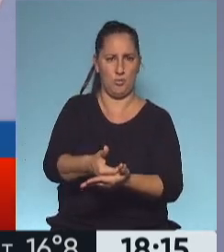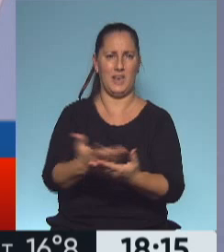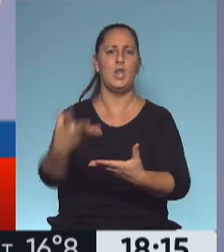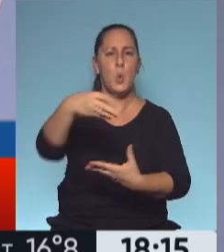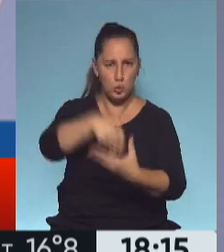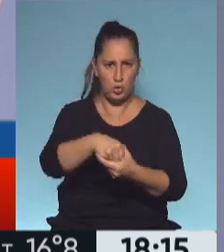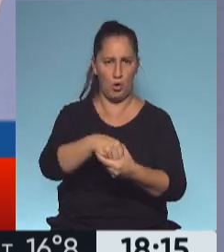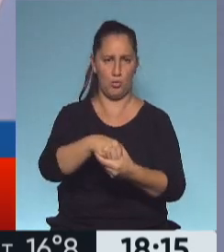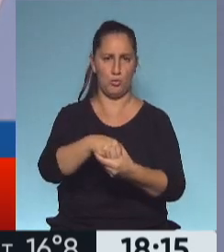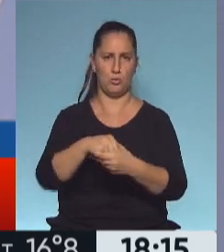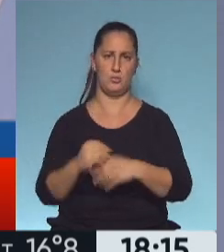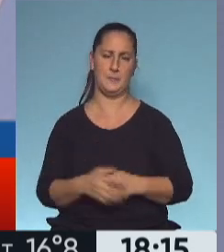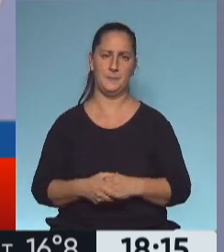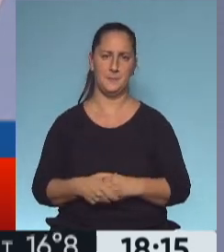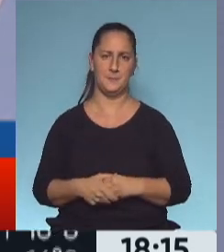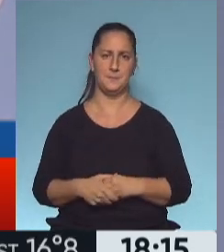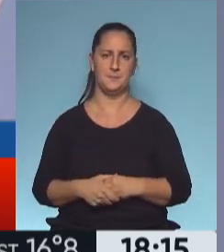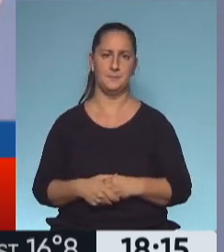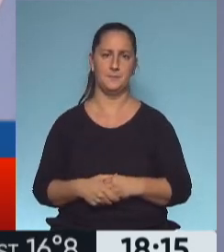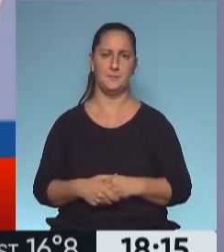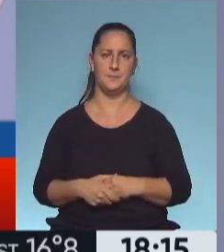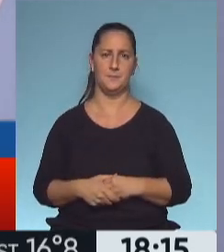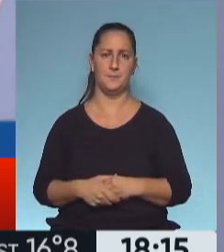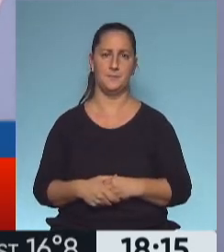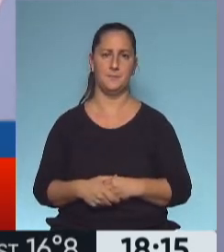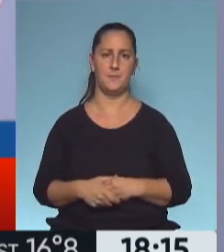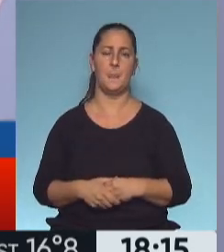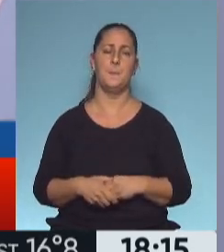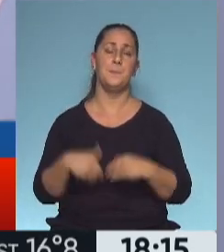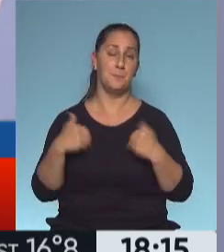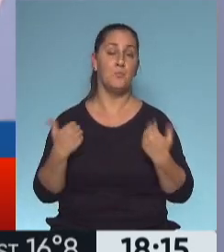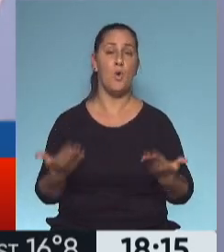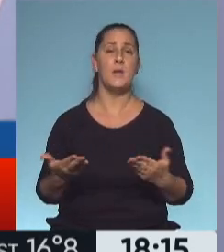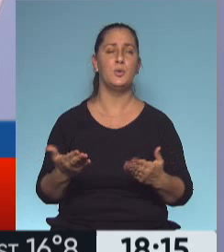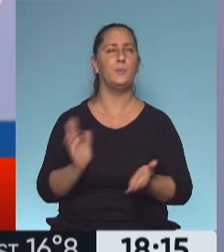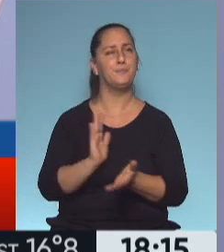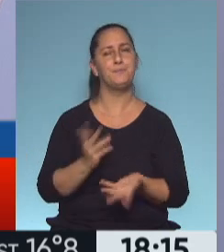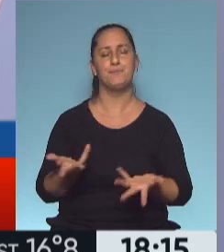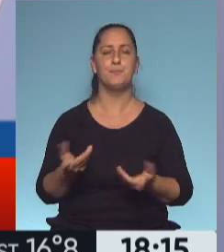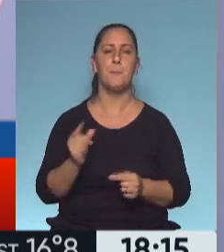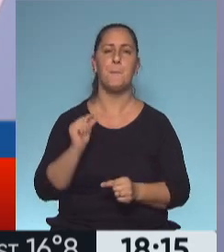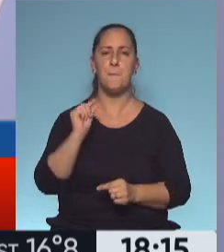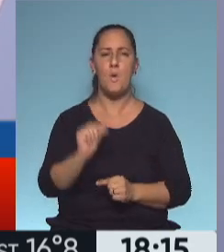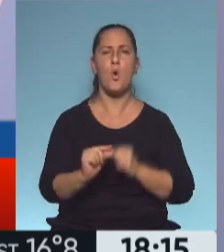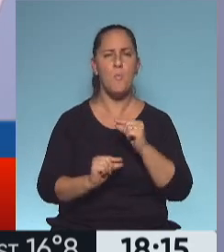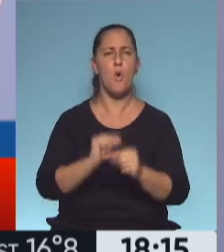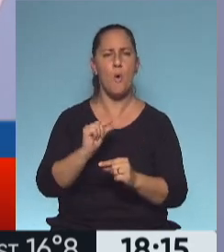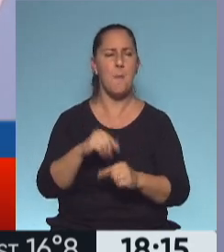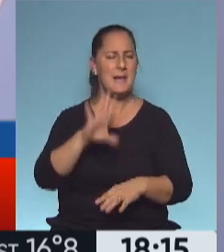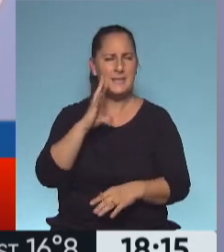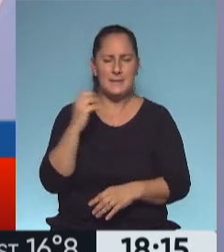inclusión. Y es por eso que se vuelve cada vez más